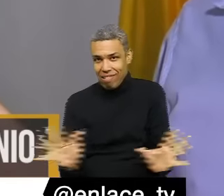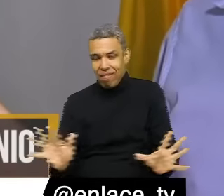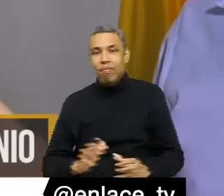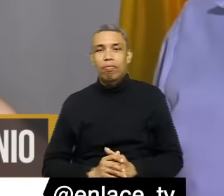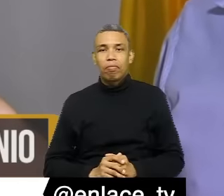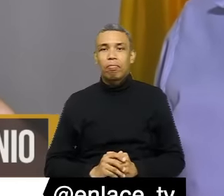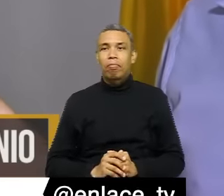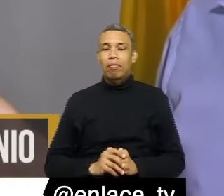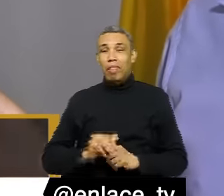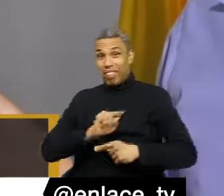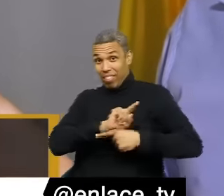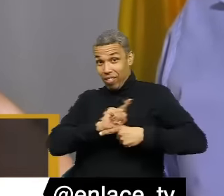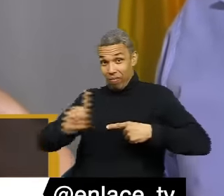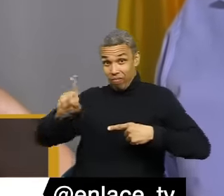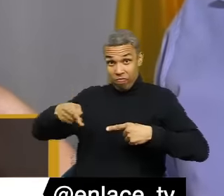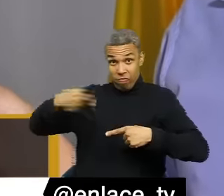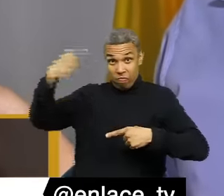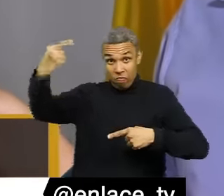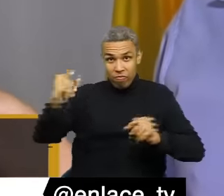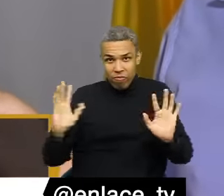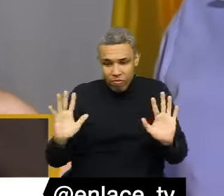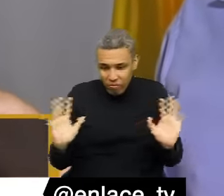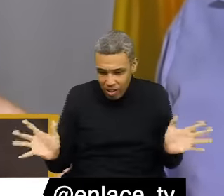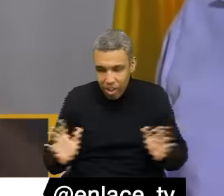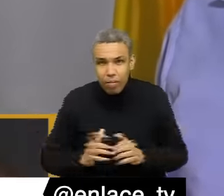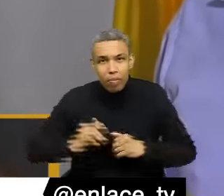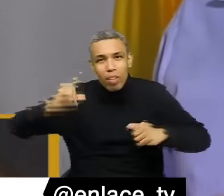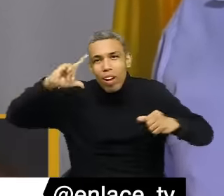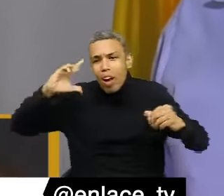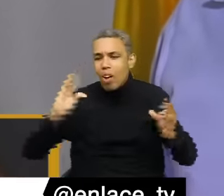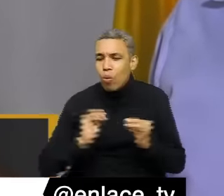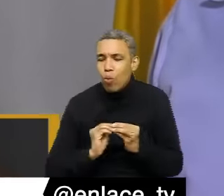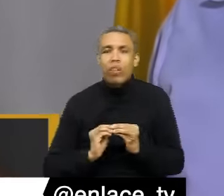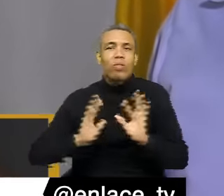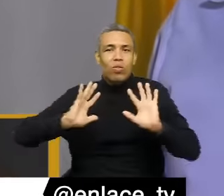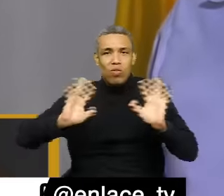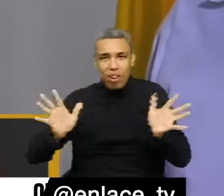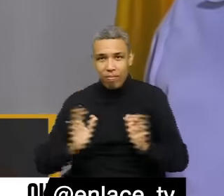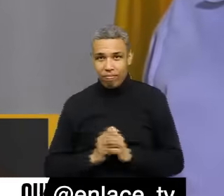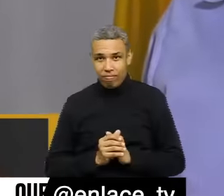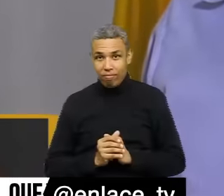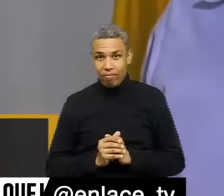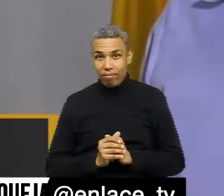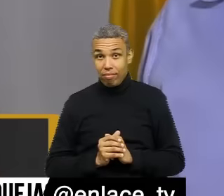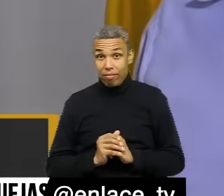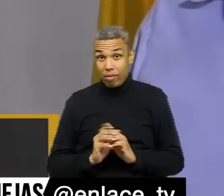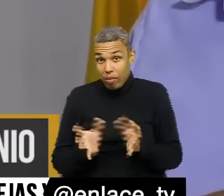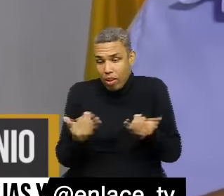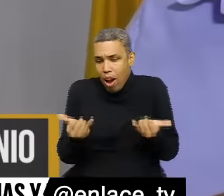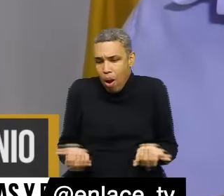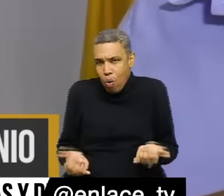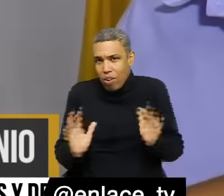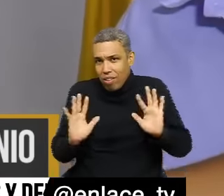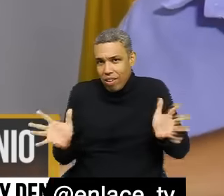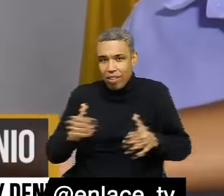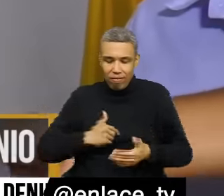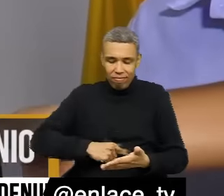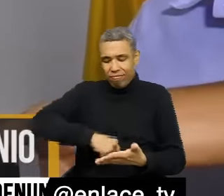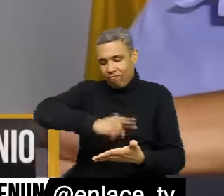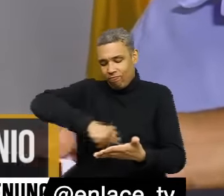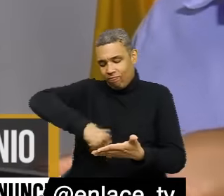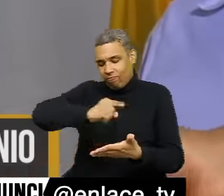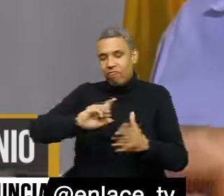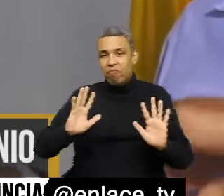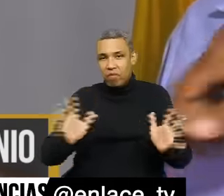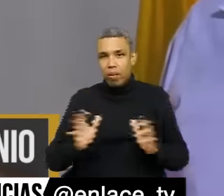de la próxima semana, ya legalizado este convenio, hoy legalizado el convenio, los campesinos